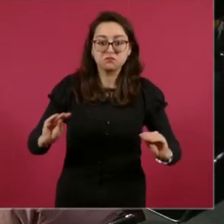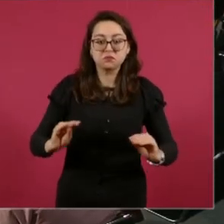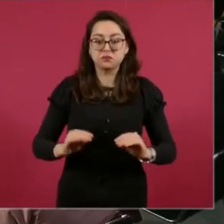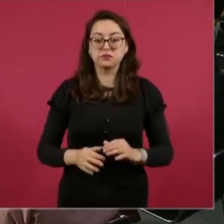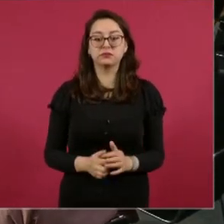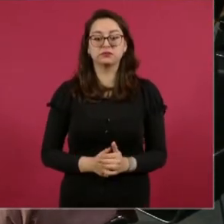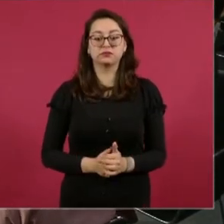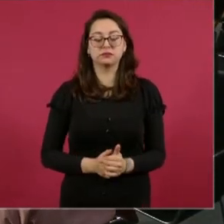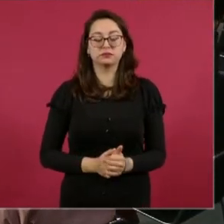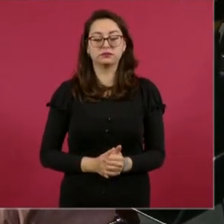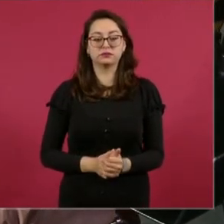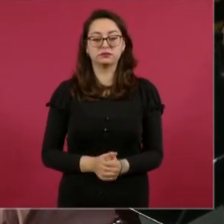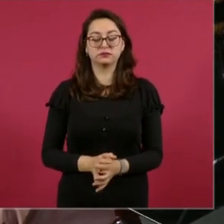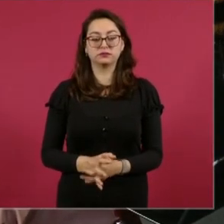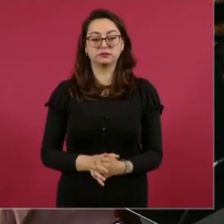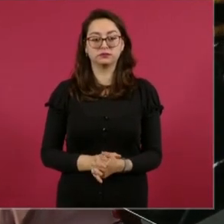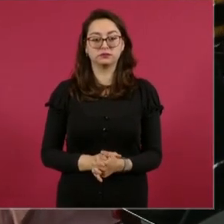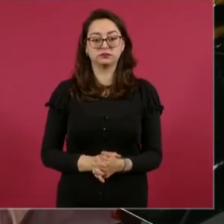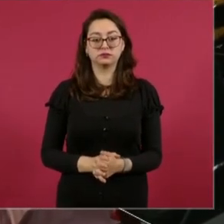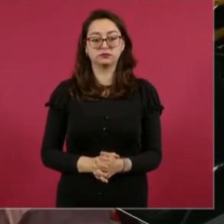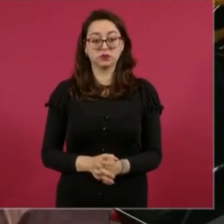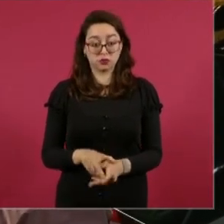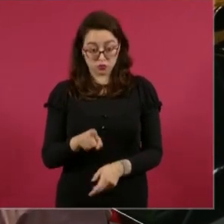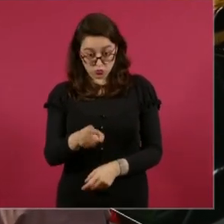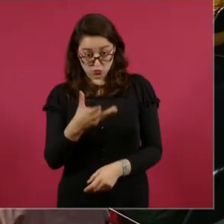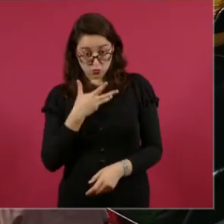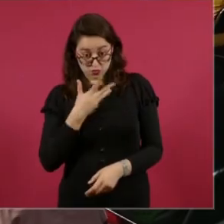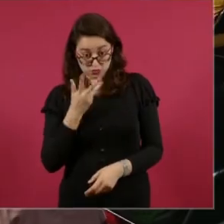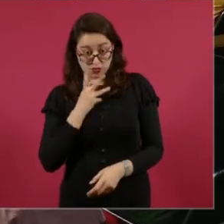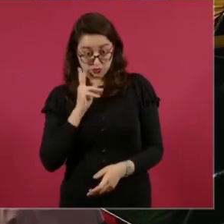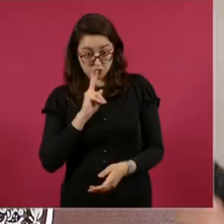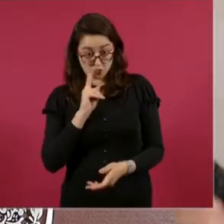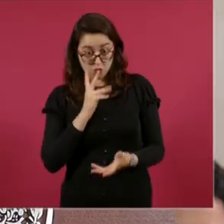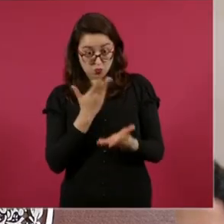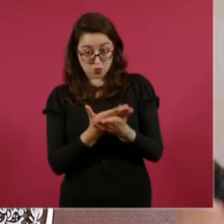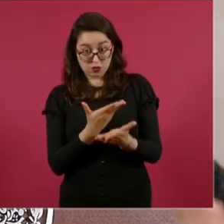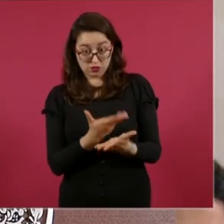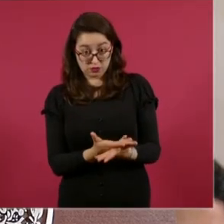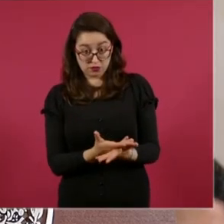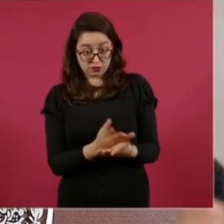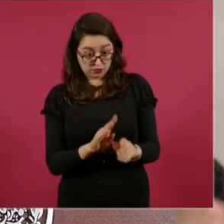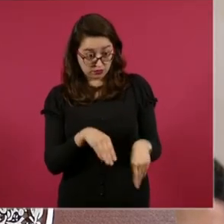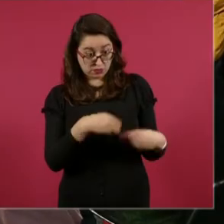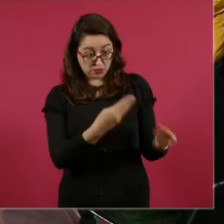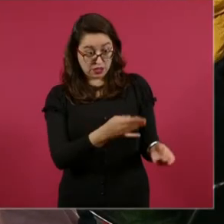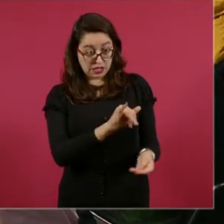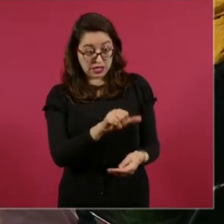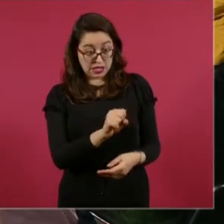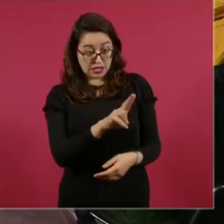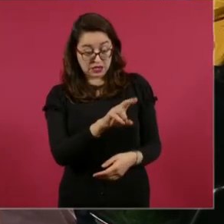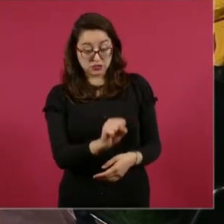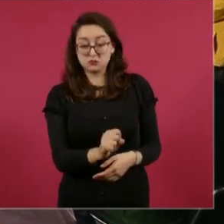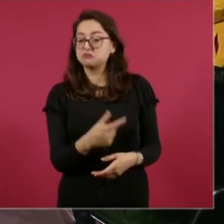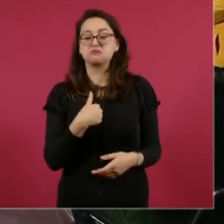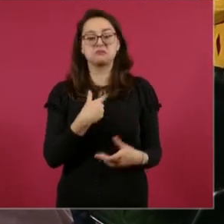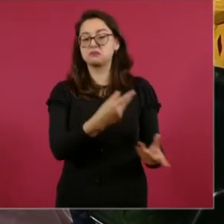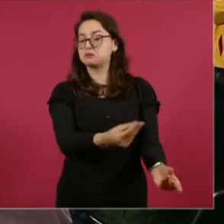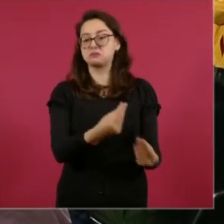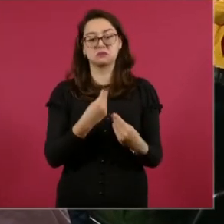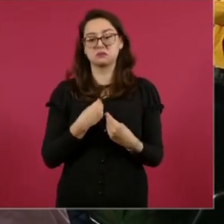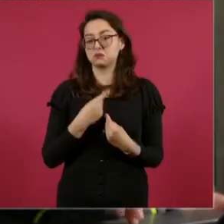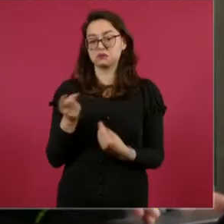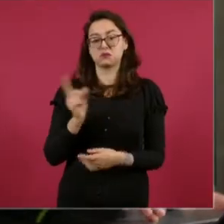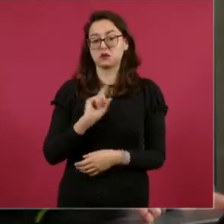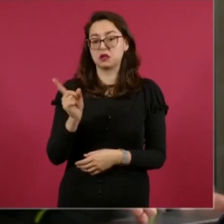Bueno, entregas las pruebas si te parece. No, con Jesús. Los empresarios no me las han dado a